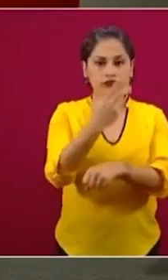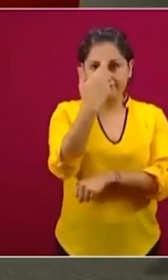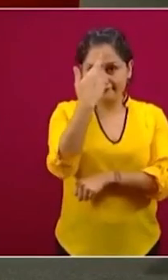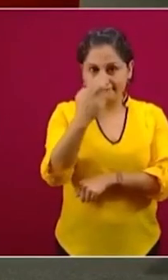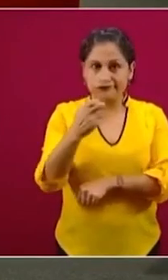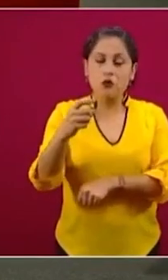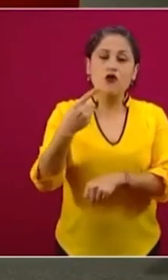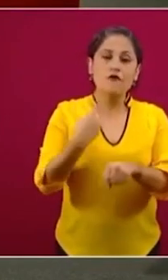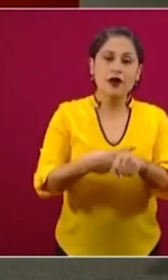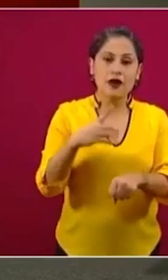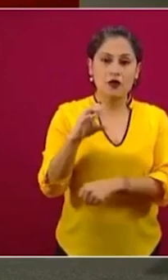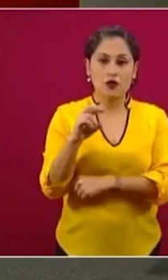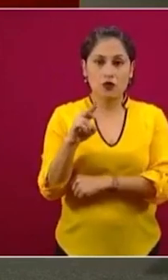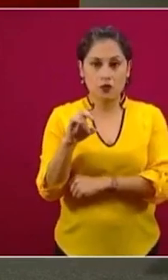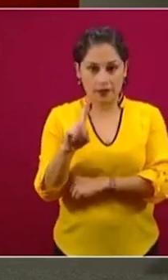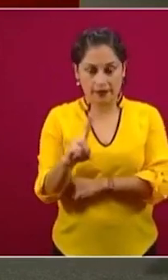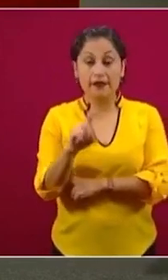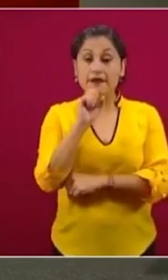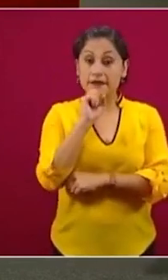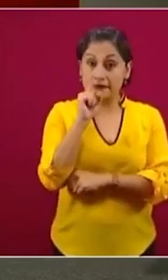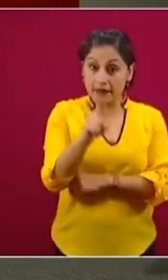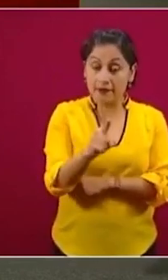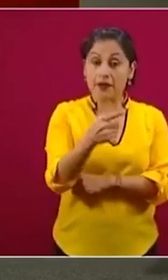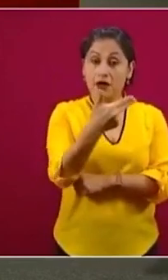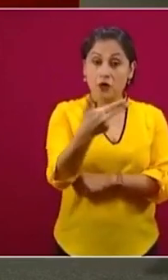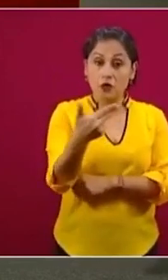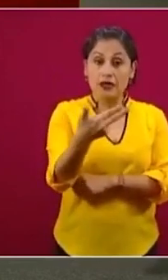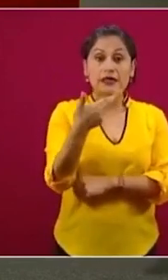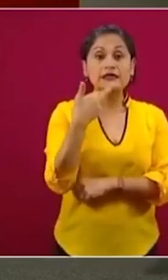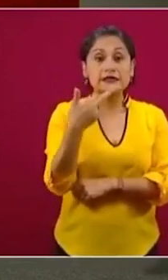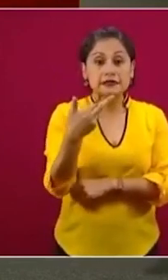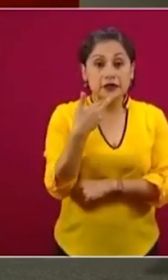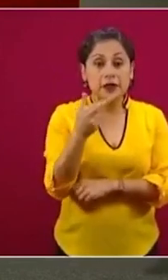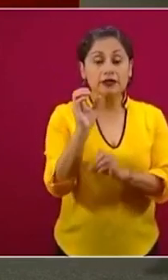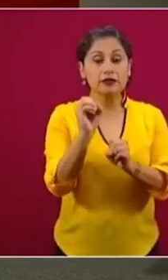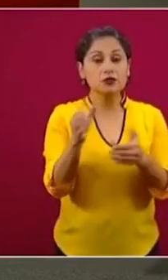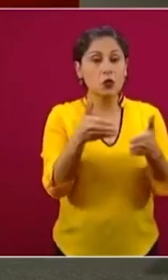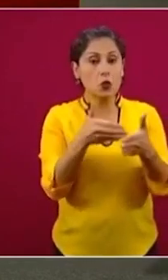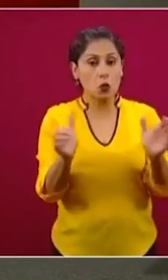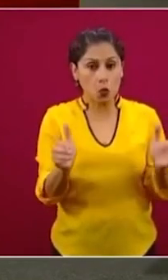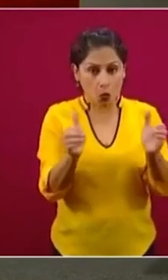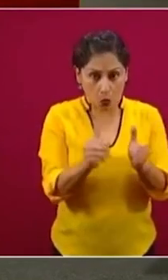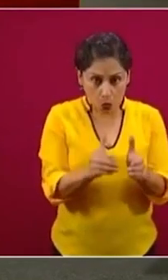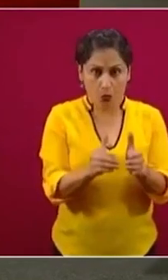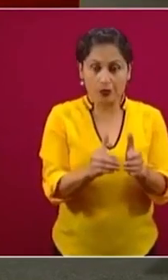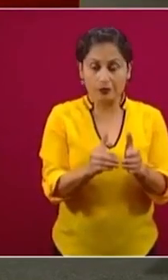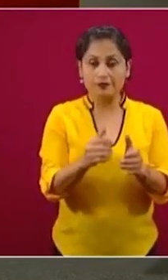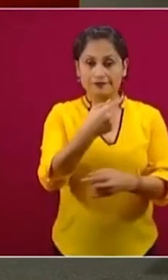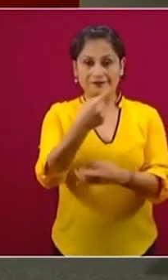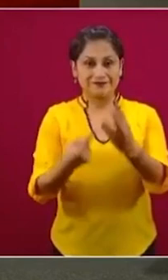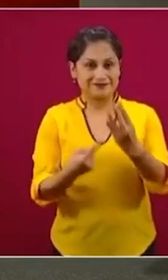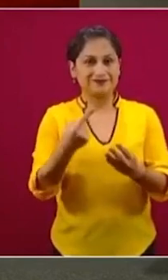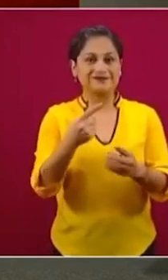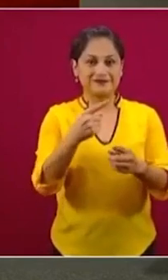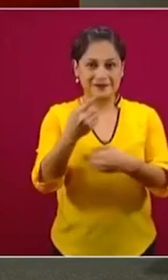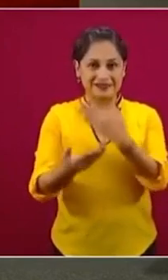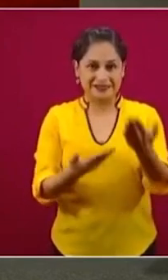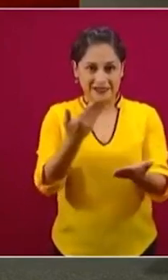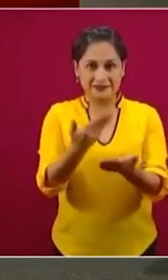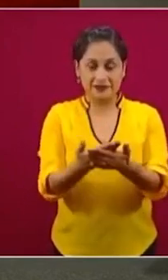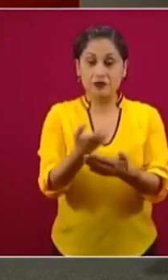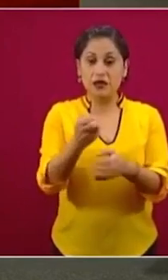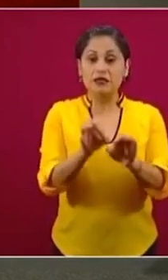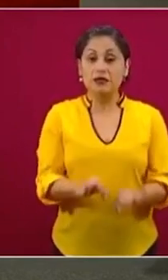mismo las actividades de alojamiento y servicios de comidas y restaurantes fondas todos estos servicios que en este caso aunque son esenciales